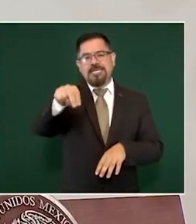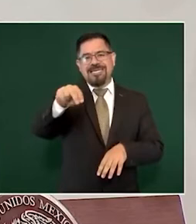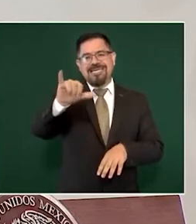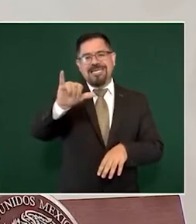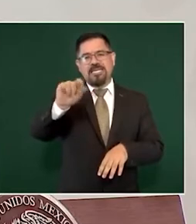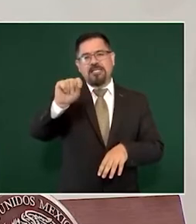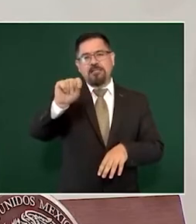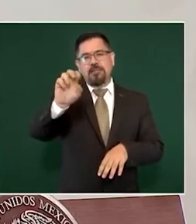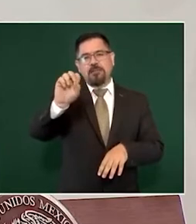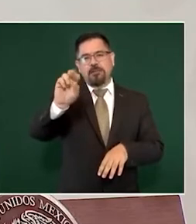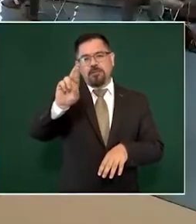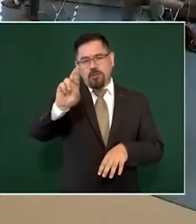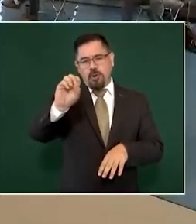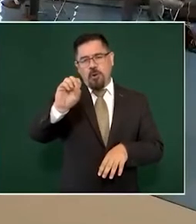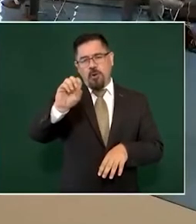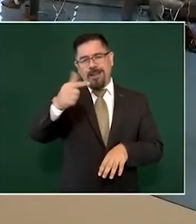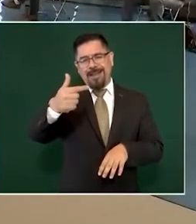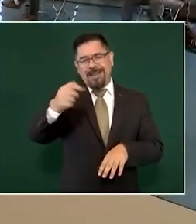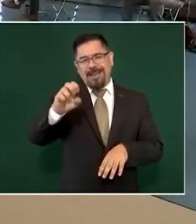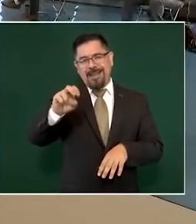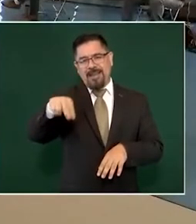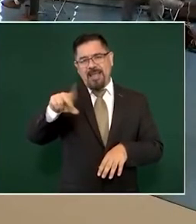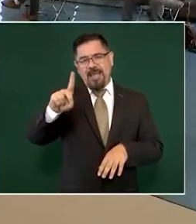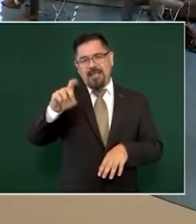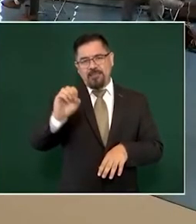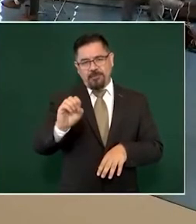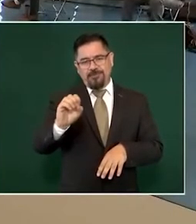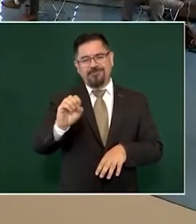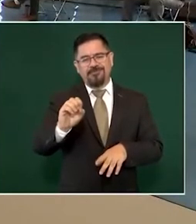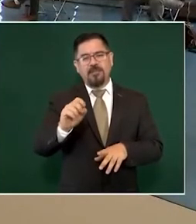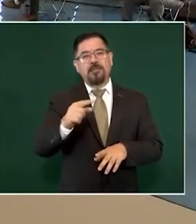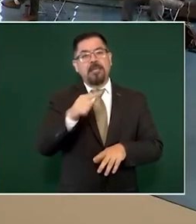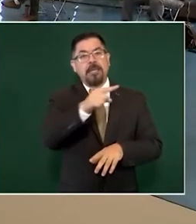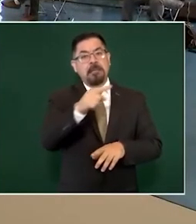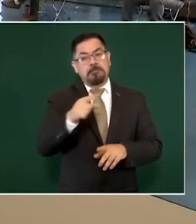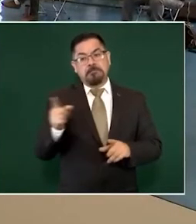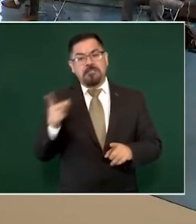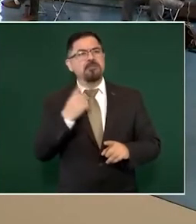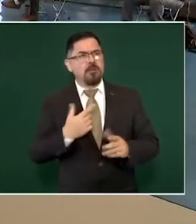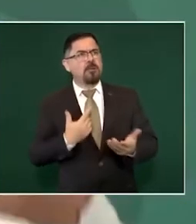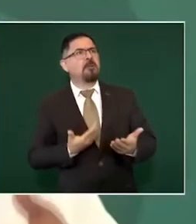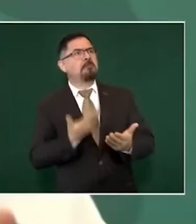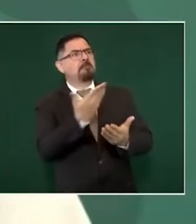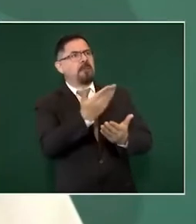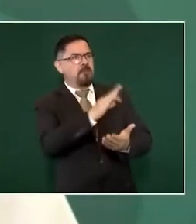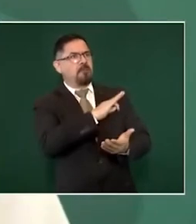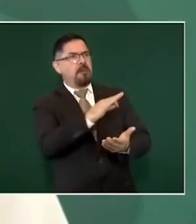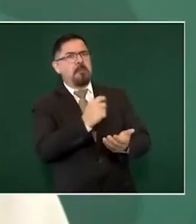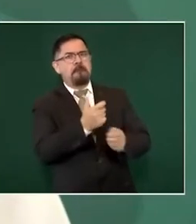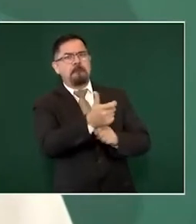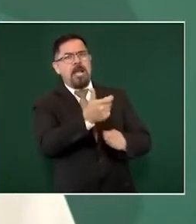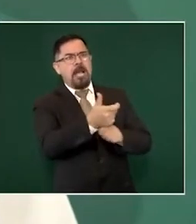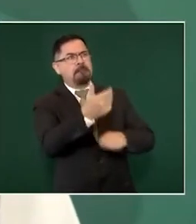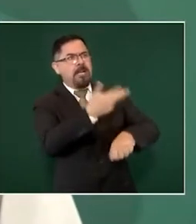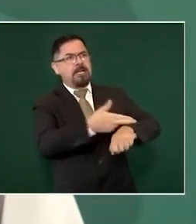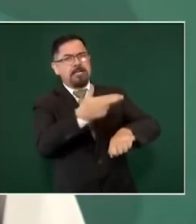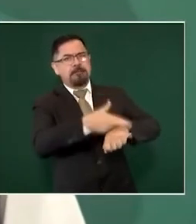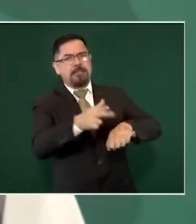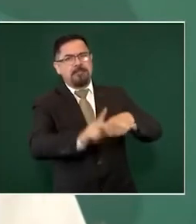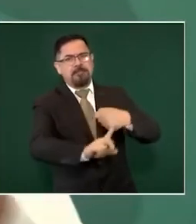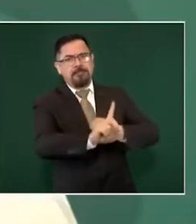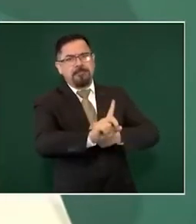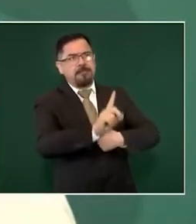ha trascendido, que ha hecho la petición de la reparación del daño. La denuncia fue presentada por